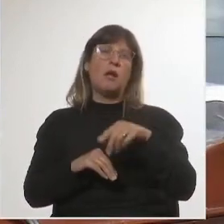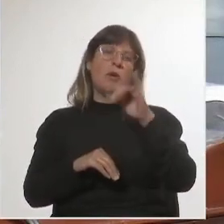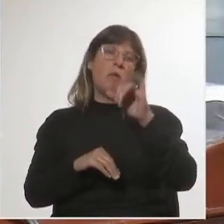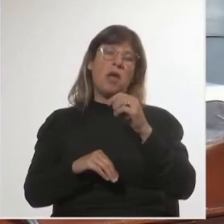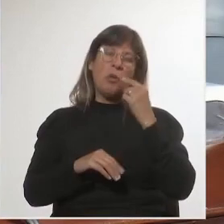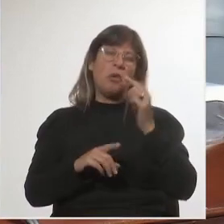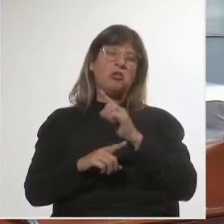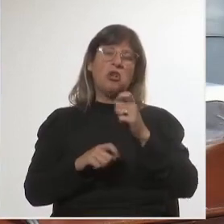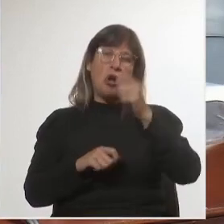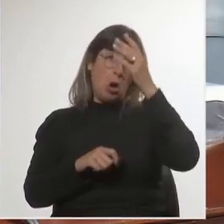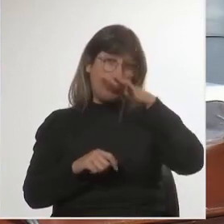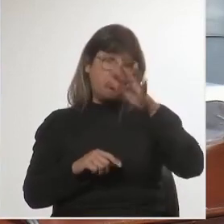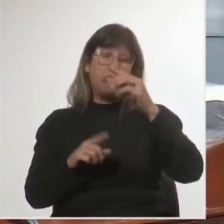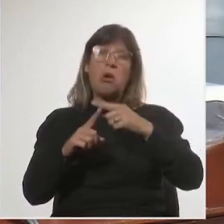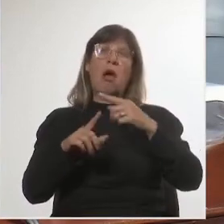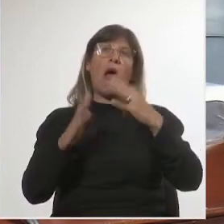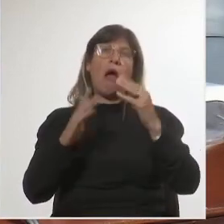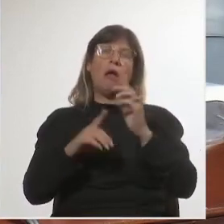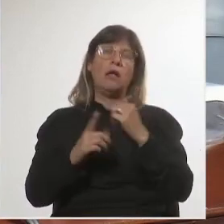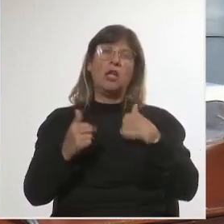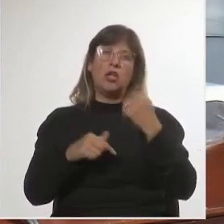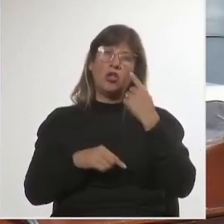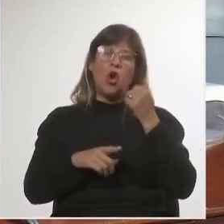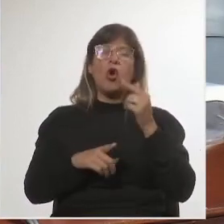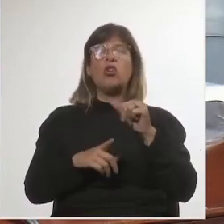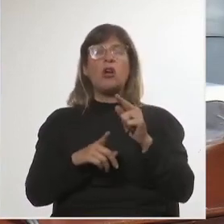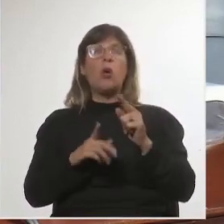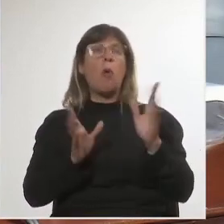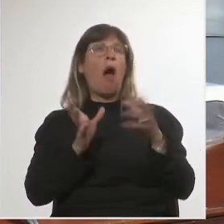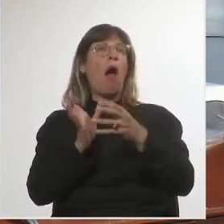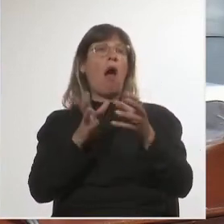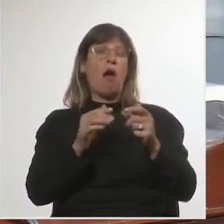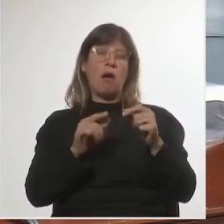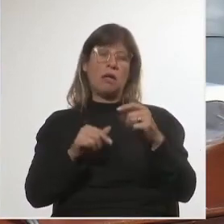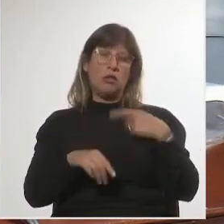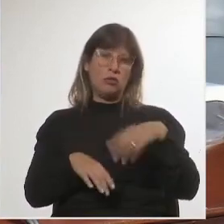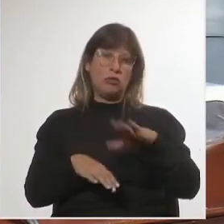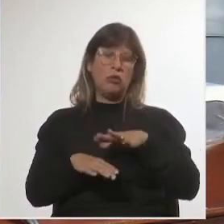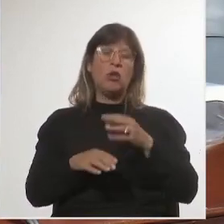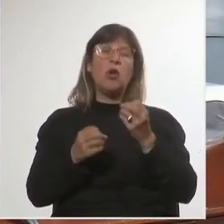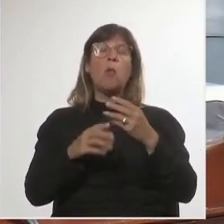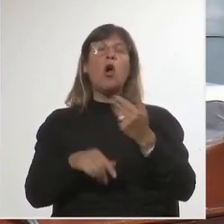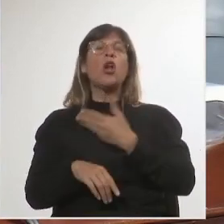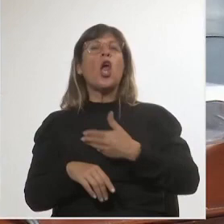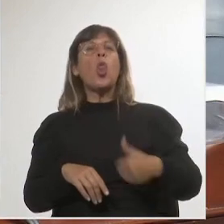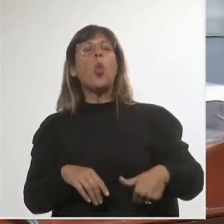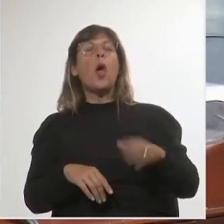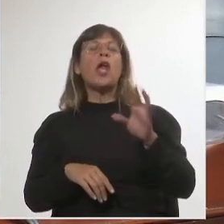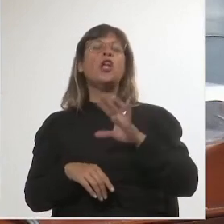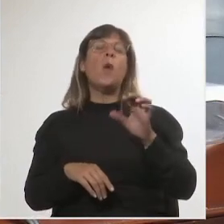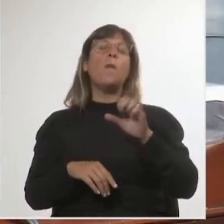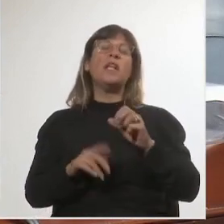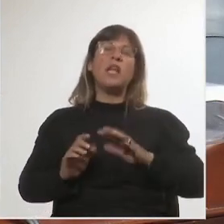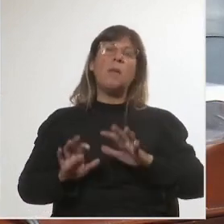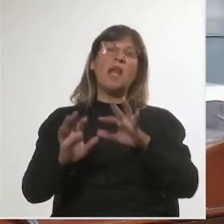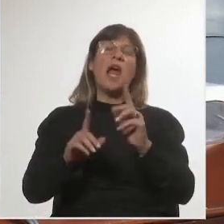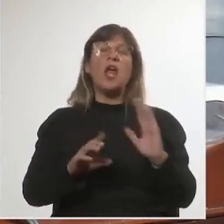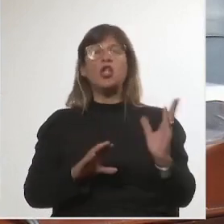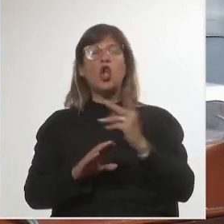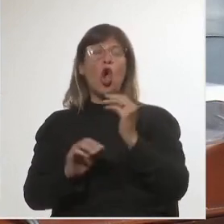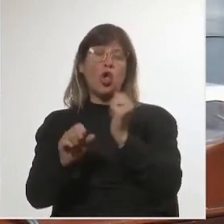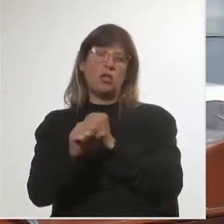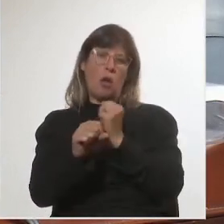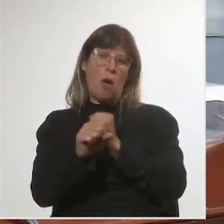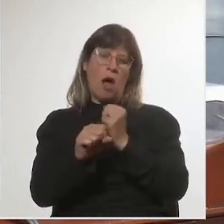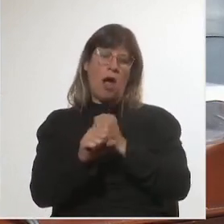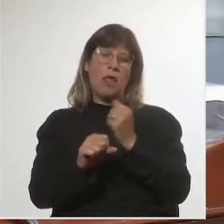el campo, por lo menos en la zona que conozco, con ánimo de clase social, porque empleados y empleadores son todos trabajadores. En alguna